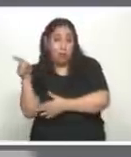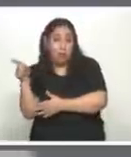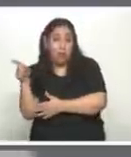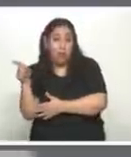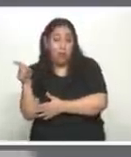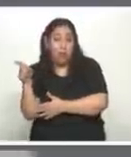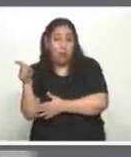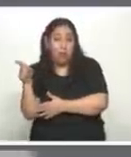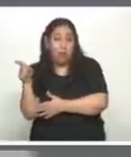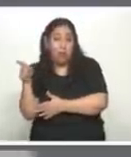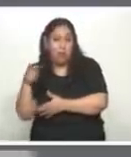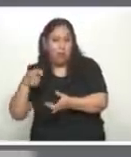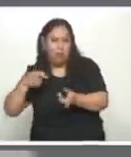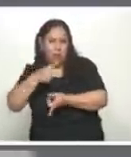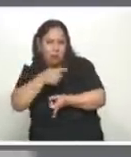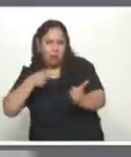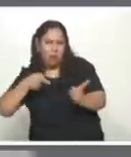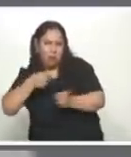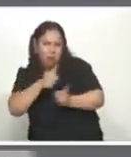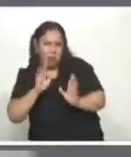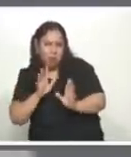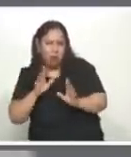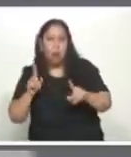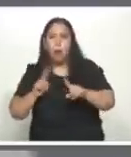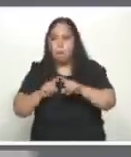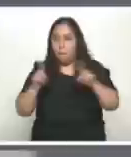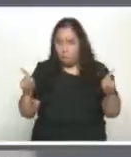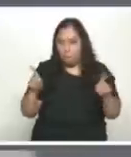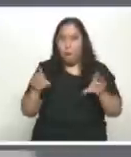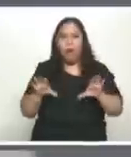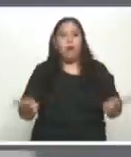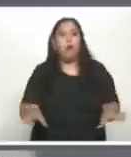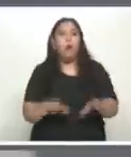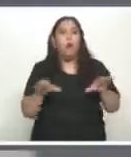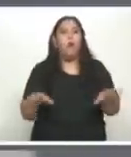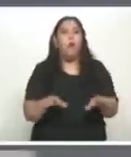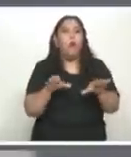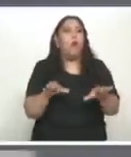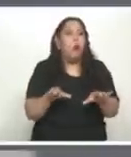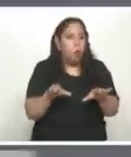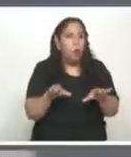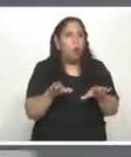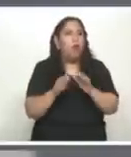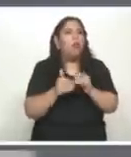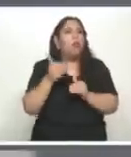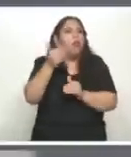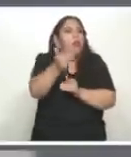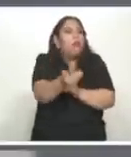ese hecho. Los hechos tienen consecuencias también. Y hay que analizar las consecuencias.